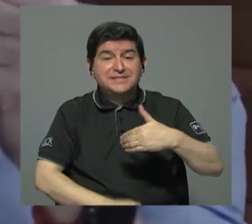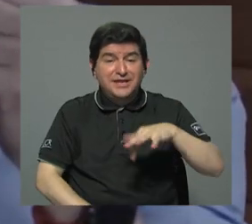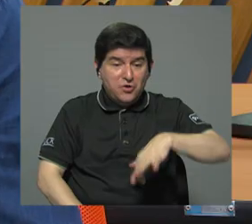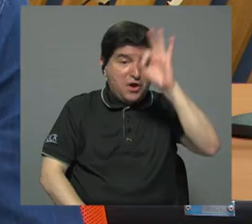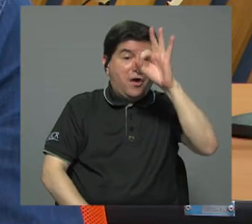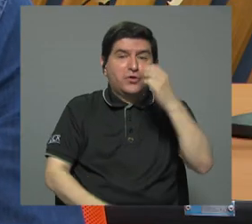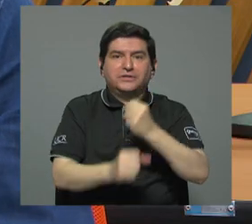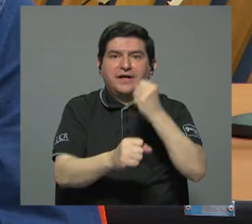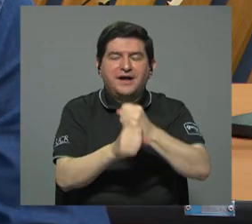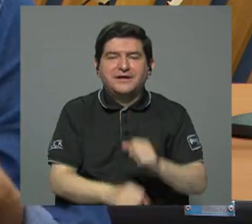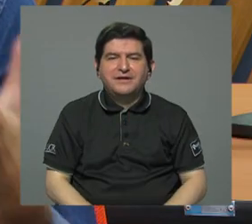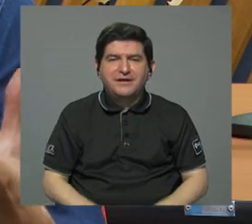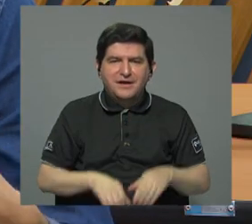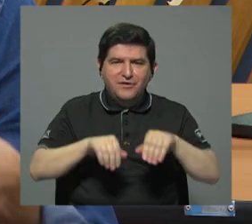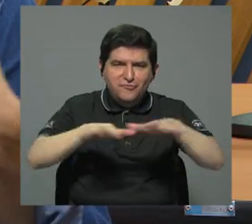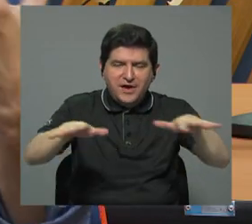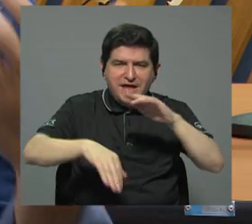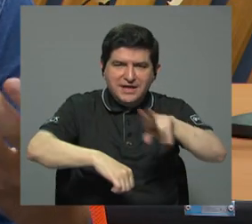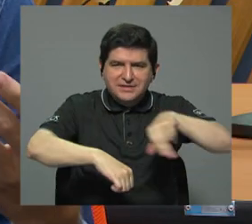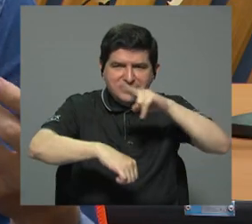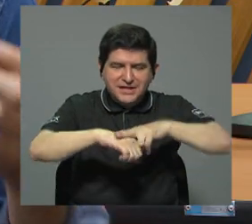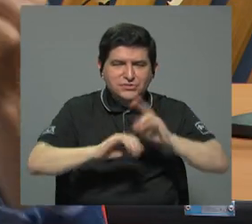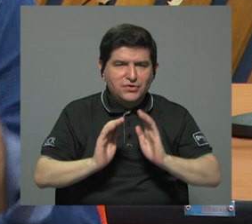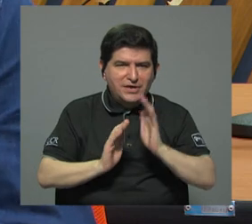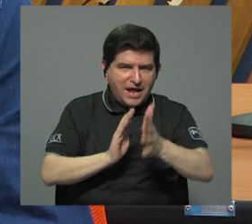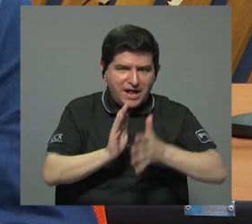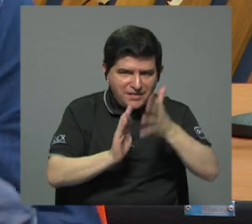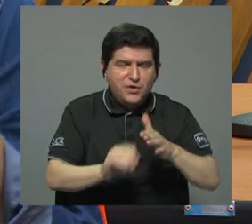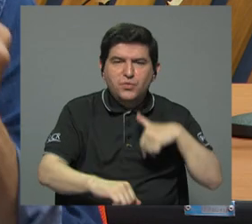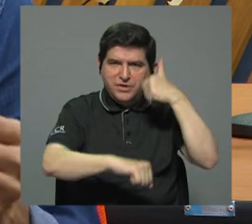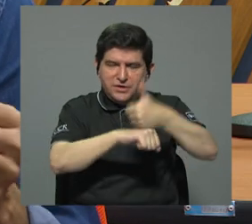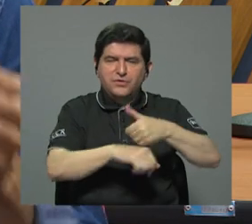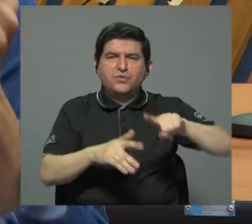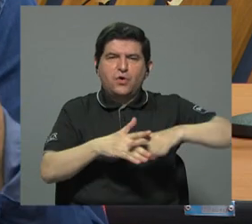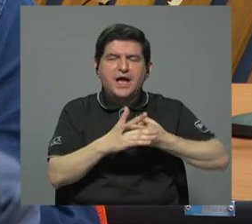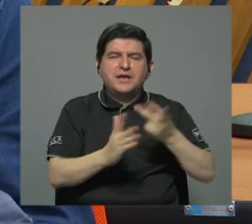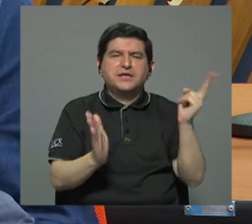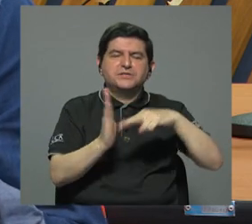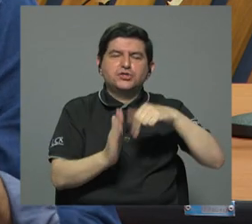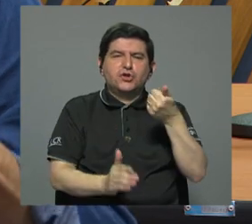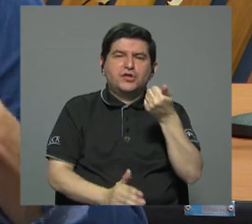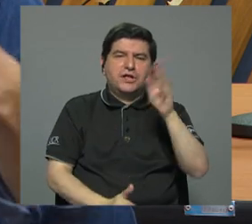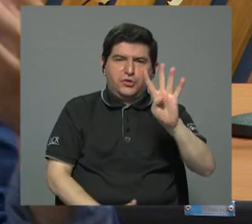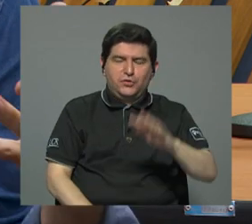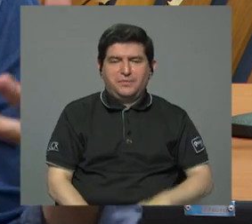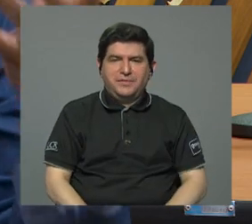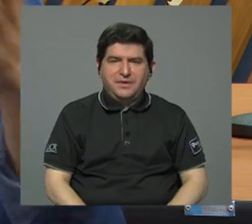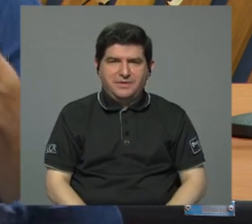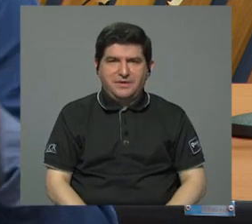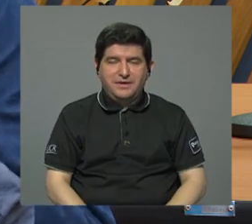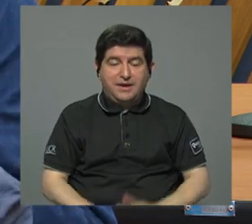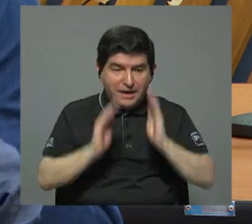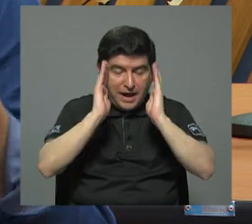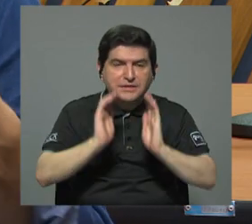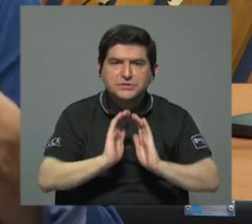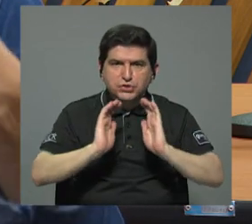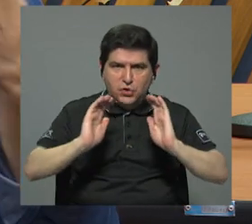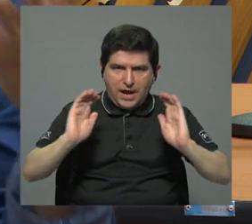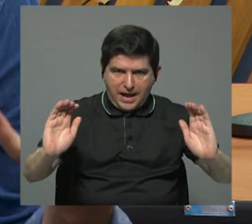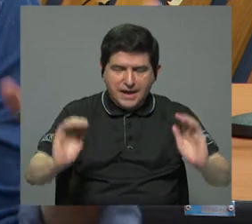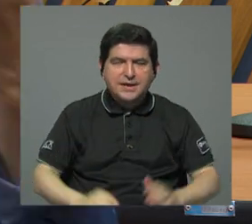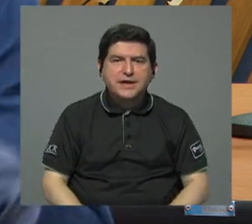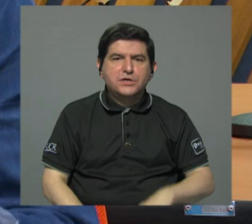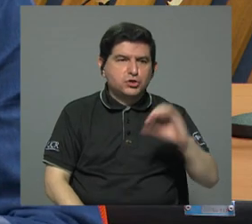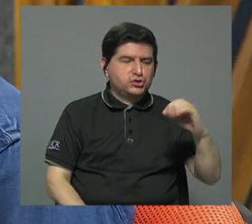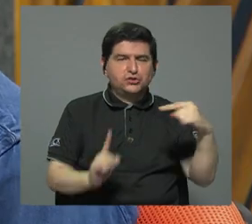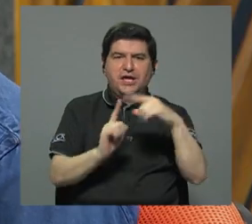trabajo. La Red Nacional de Cuido y Desarrollo Infantil fue creada a inicios del 2014 y cubre a niños y niñas prioritariamente de